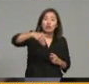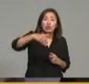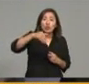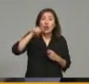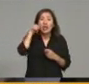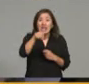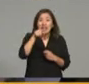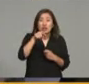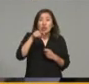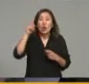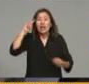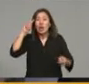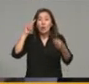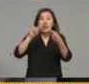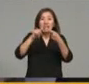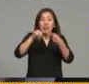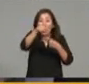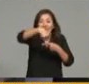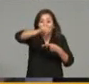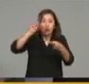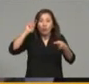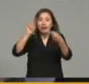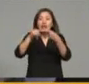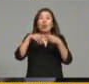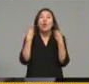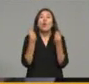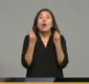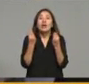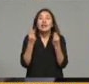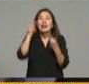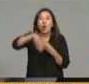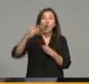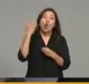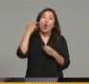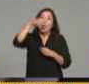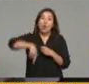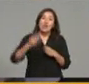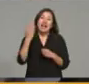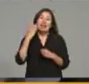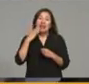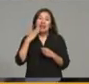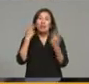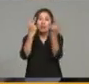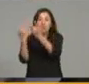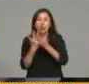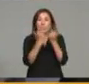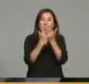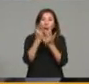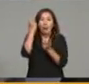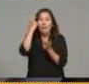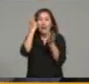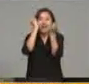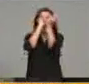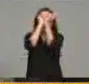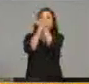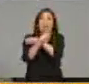el objetivo principal de la charla de esta tarde es cambiar el concepto cultural atravesarla geronto fobia